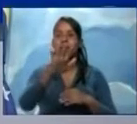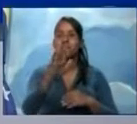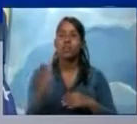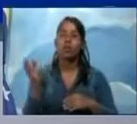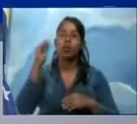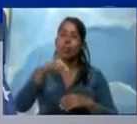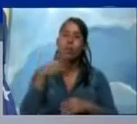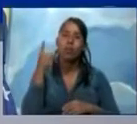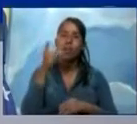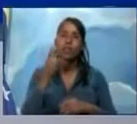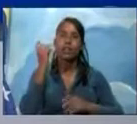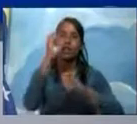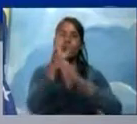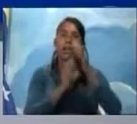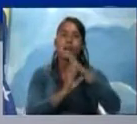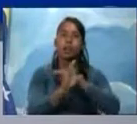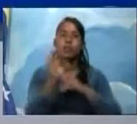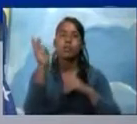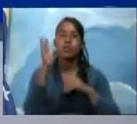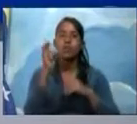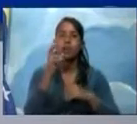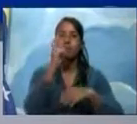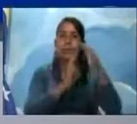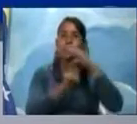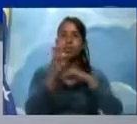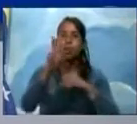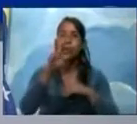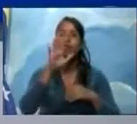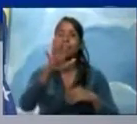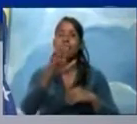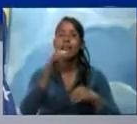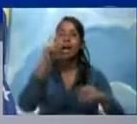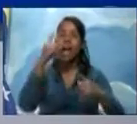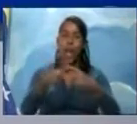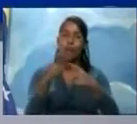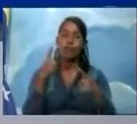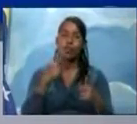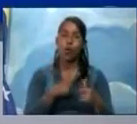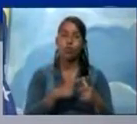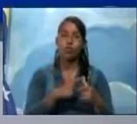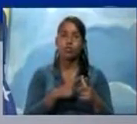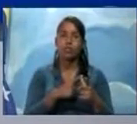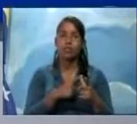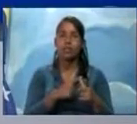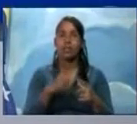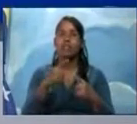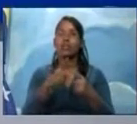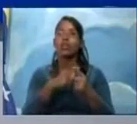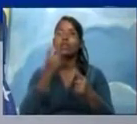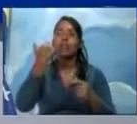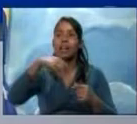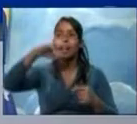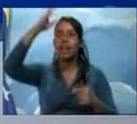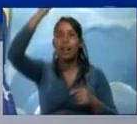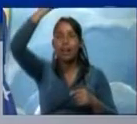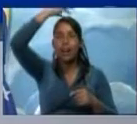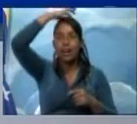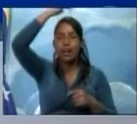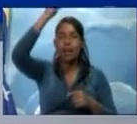Estamos en Daniel capítulo 6 versículo 25. Entonces el rey